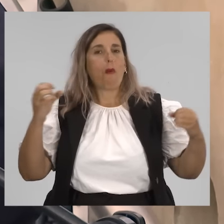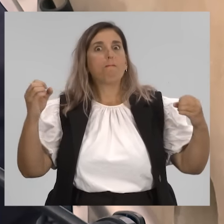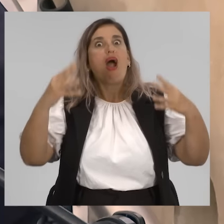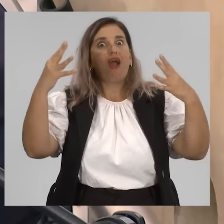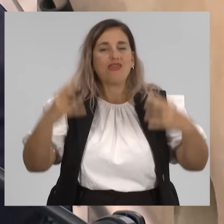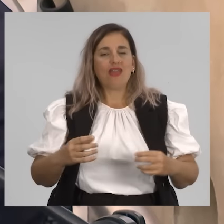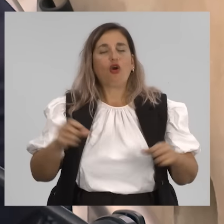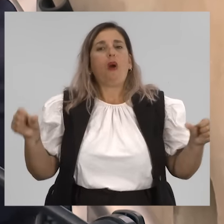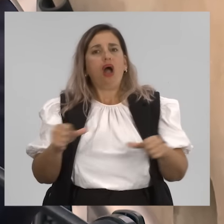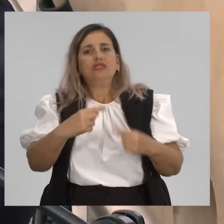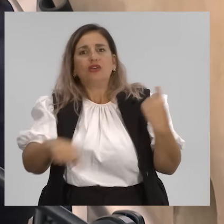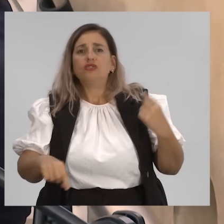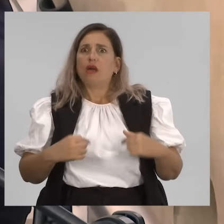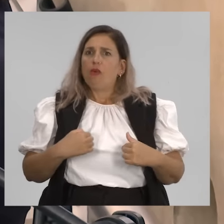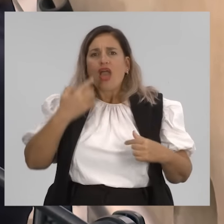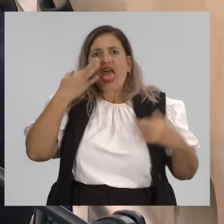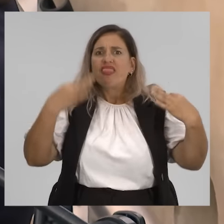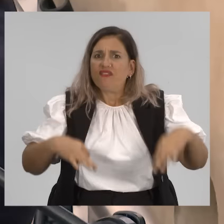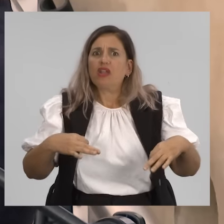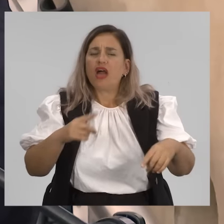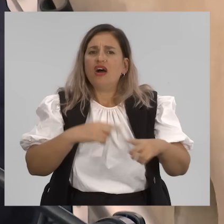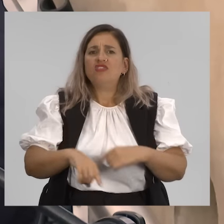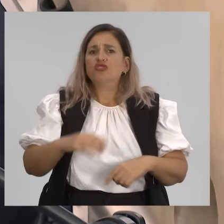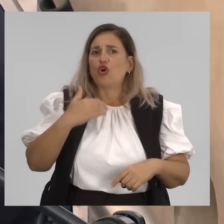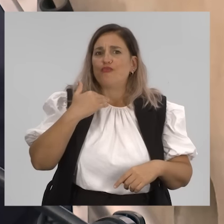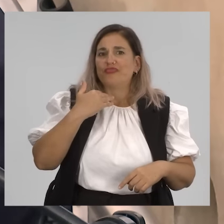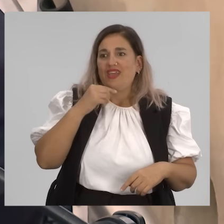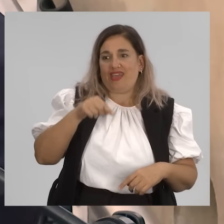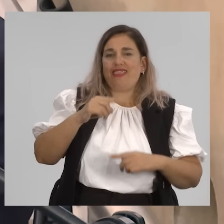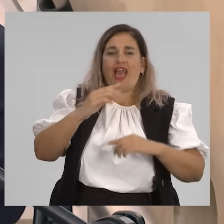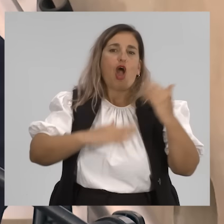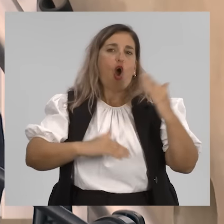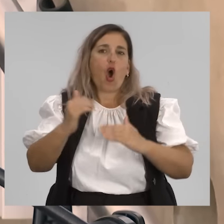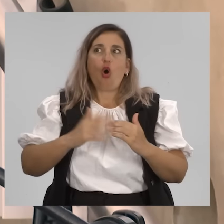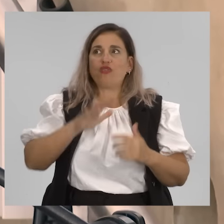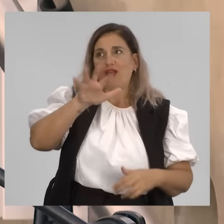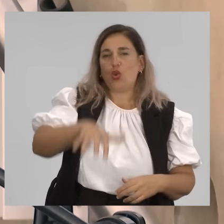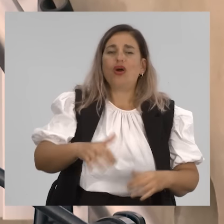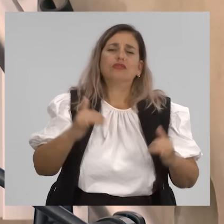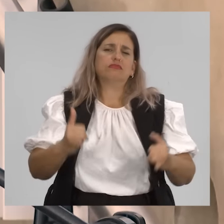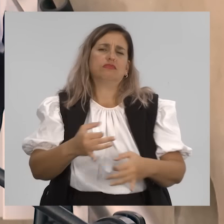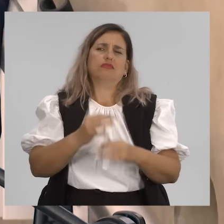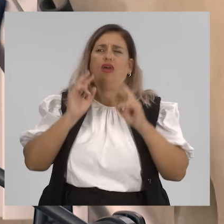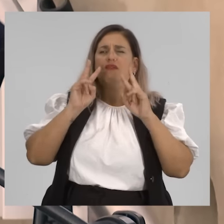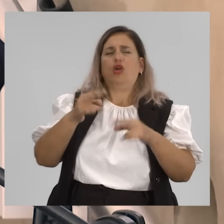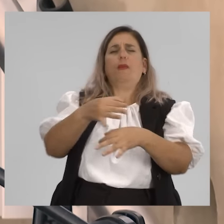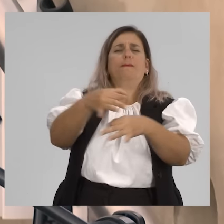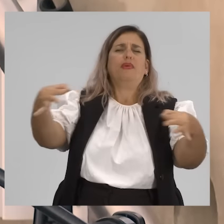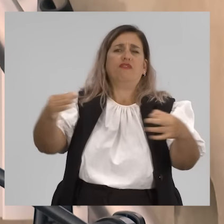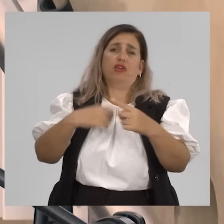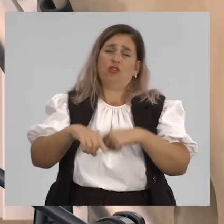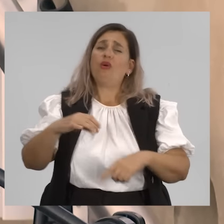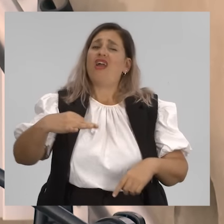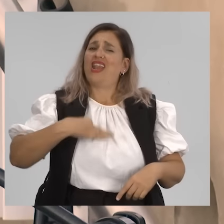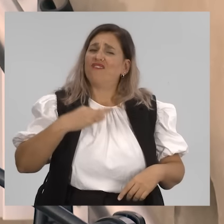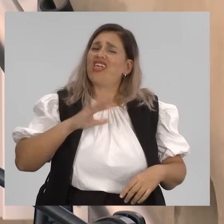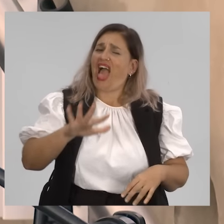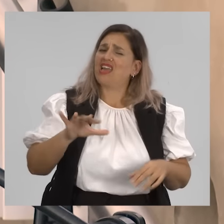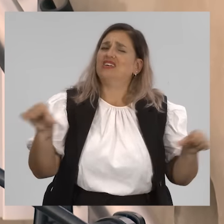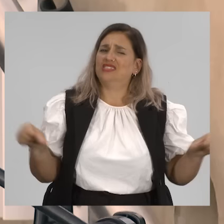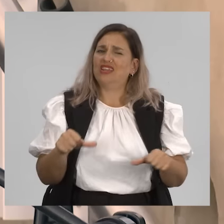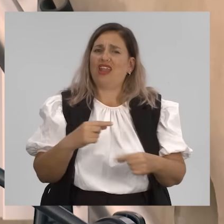maravillas, porque no desconozco la obra de de este centro, si bien quedó precioso, porque también en la vida hay que